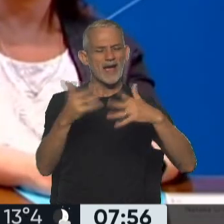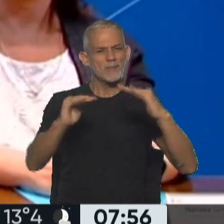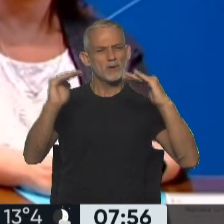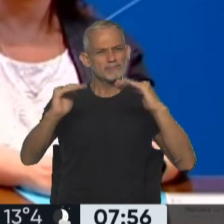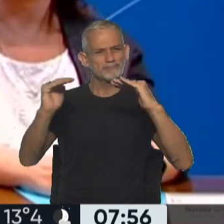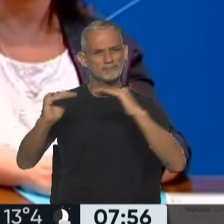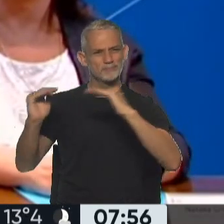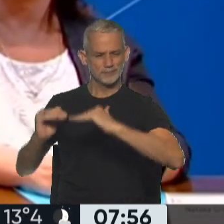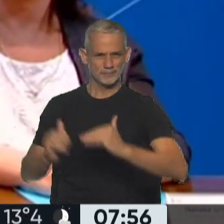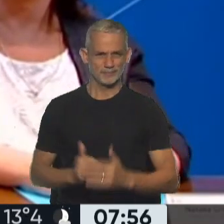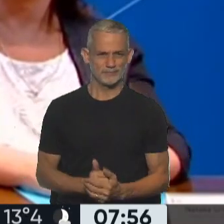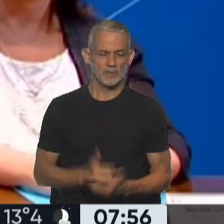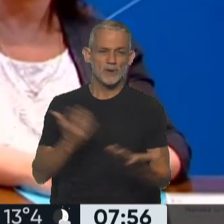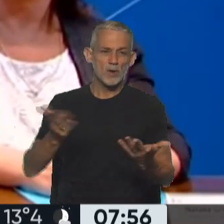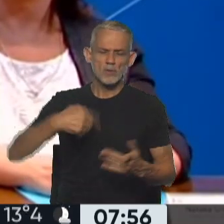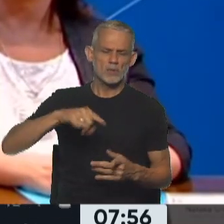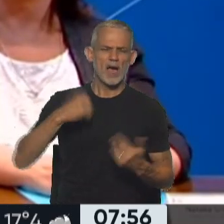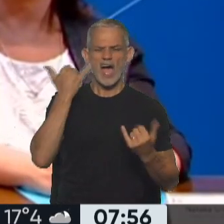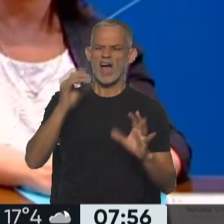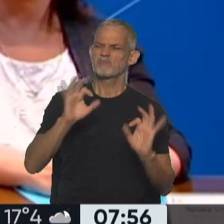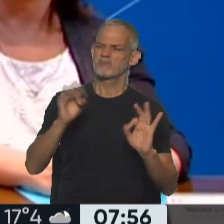baja pero no nos tenemos que conformar ni mucho menos